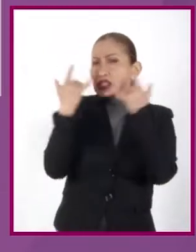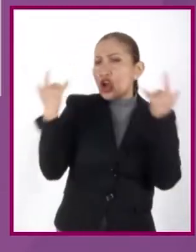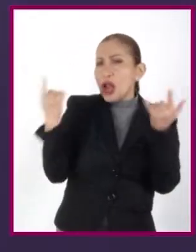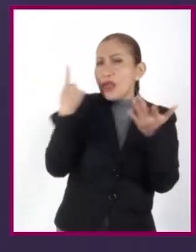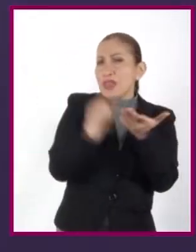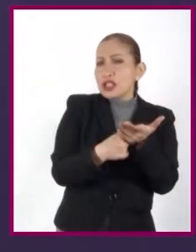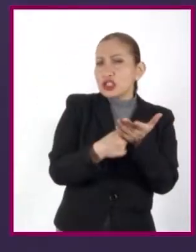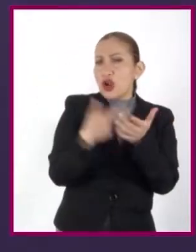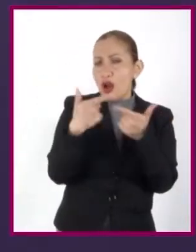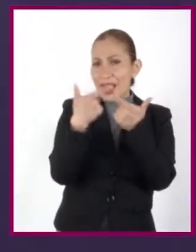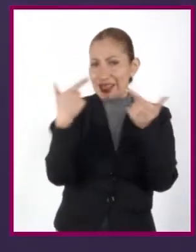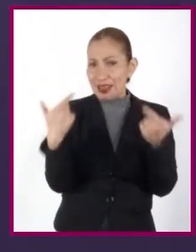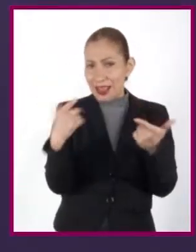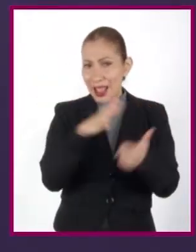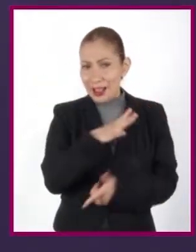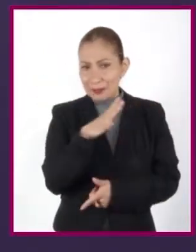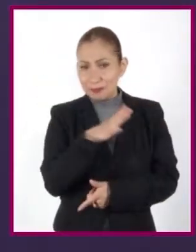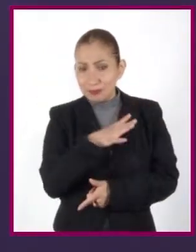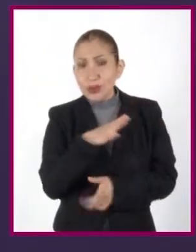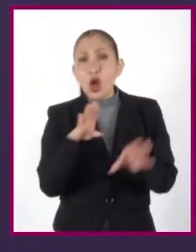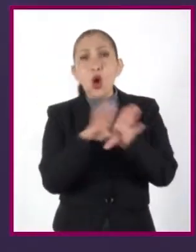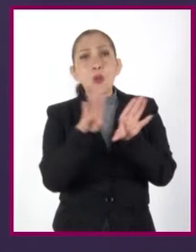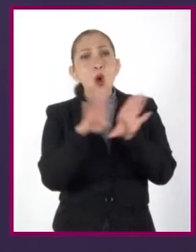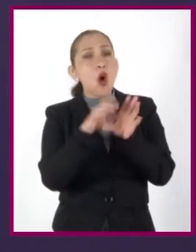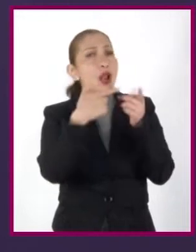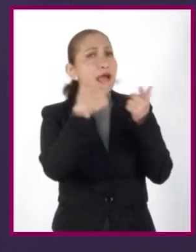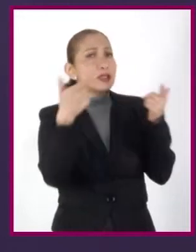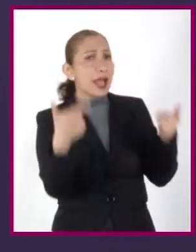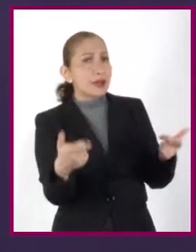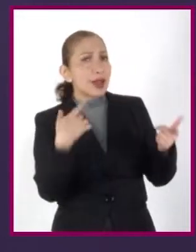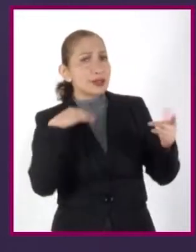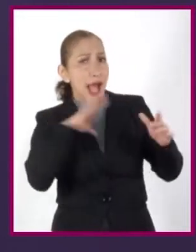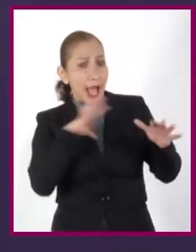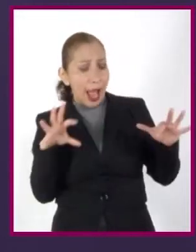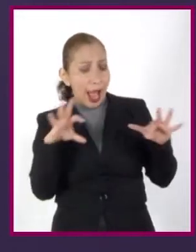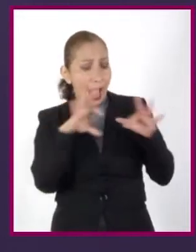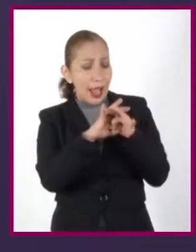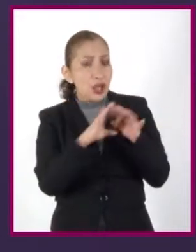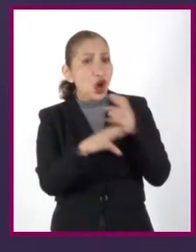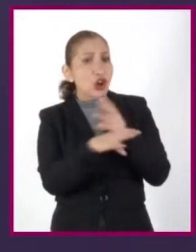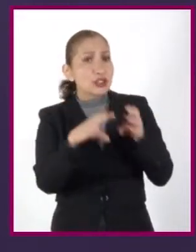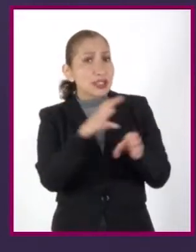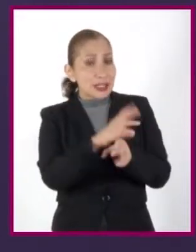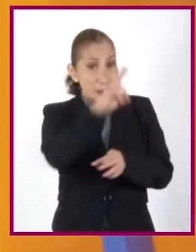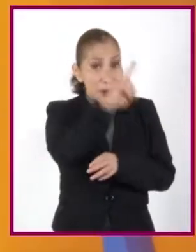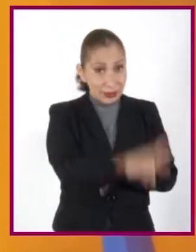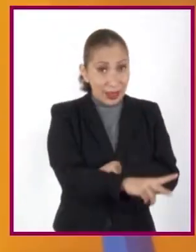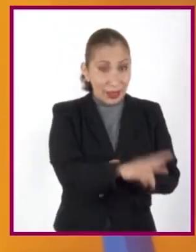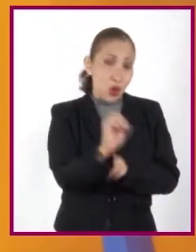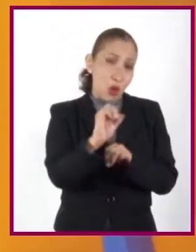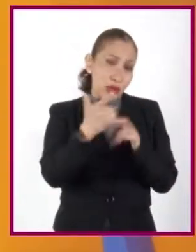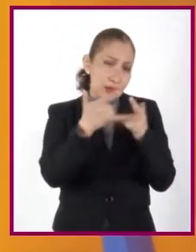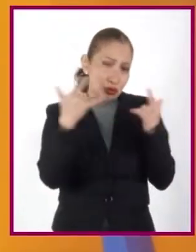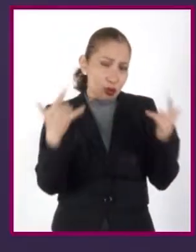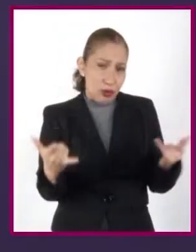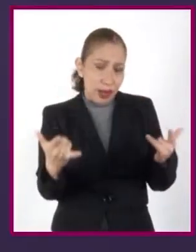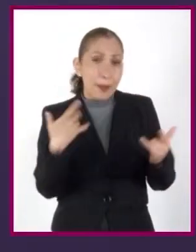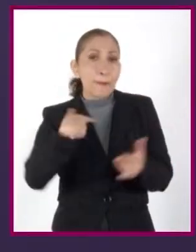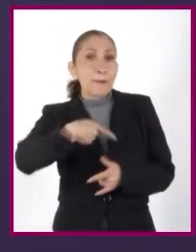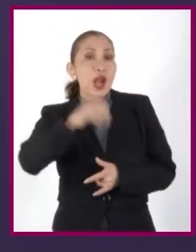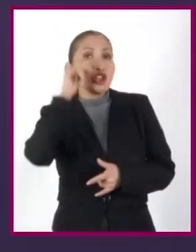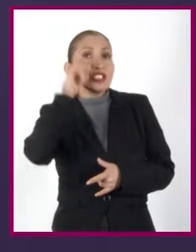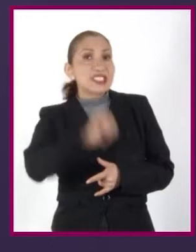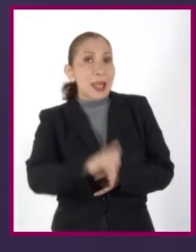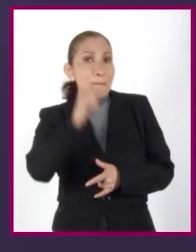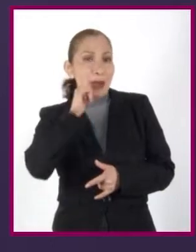leyendas. Juntos revisaremos cómo las leyendas pueden estar conectadas con hechos reales o históricos, pero siempre parten de un